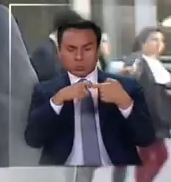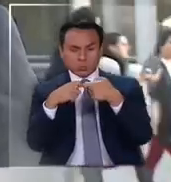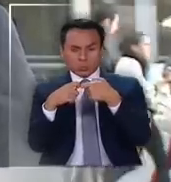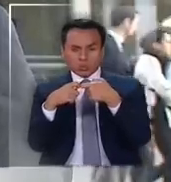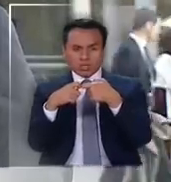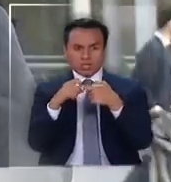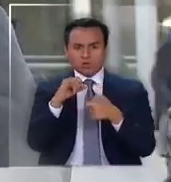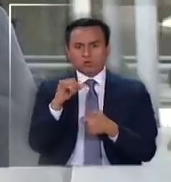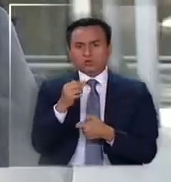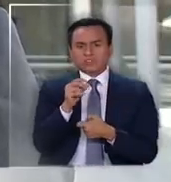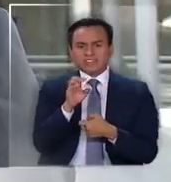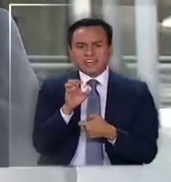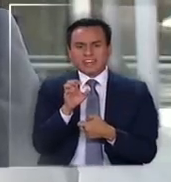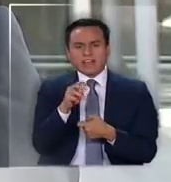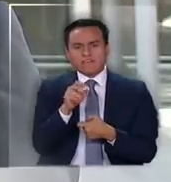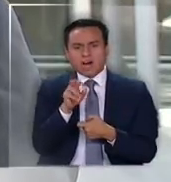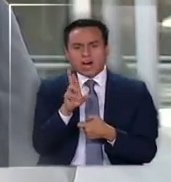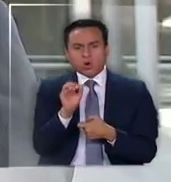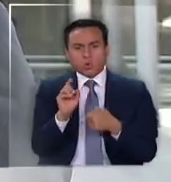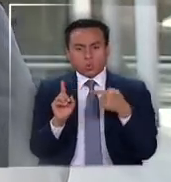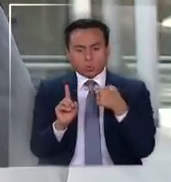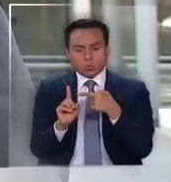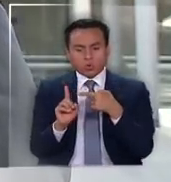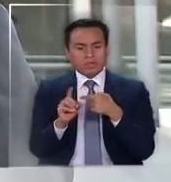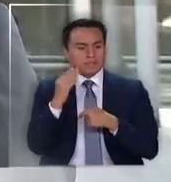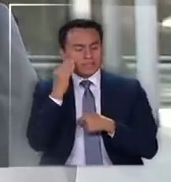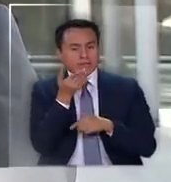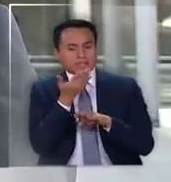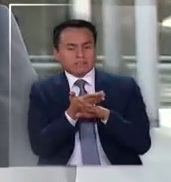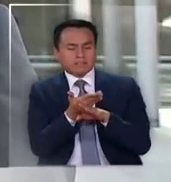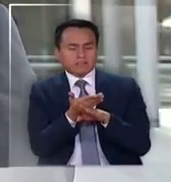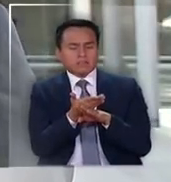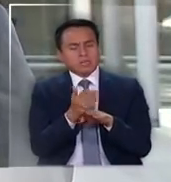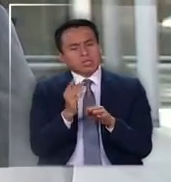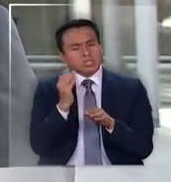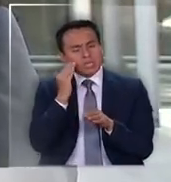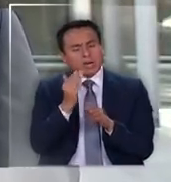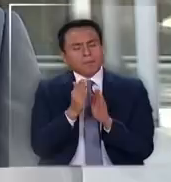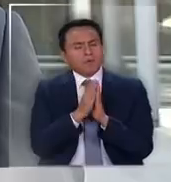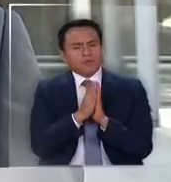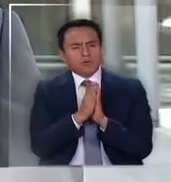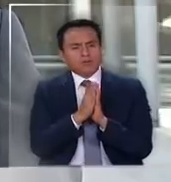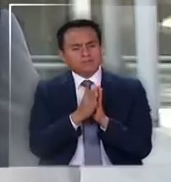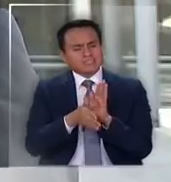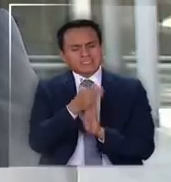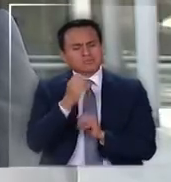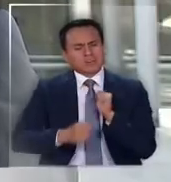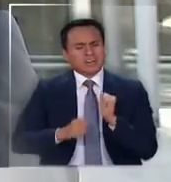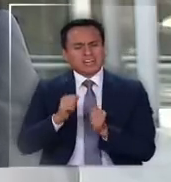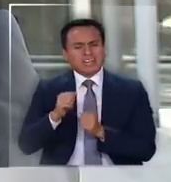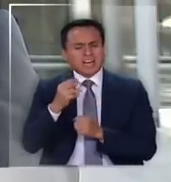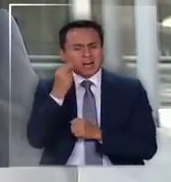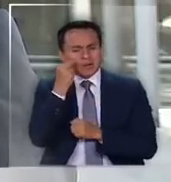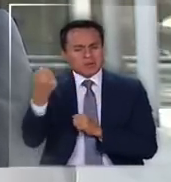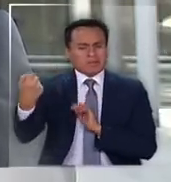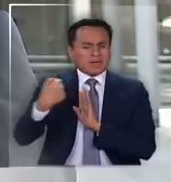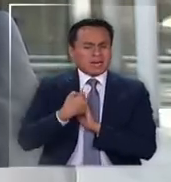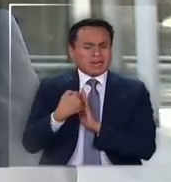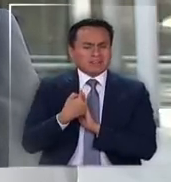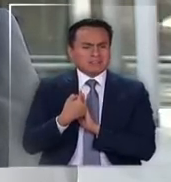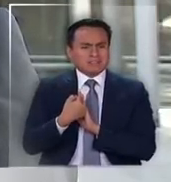cual José Navarro, la niña le pide que por favor arranquen del lugar porque el abuelo le iba a